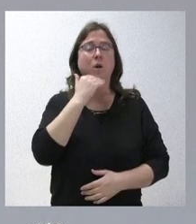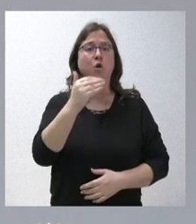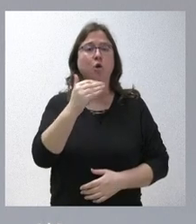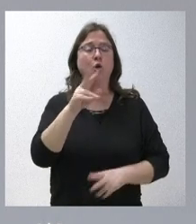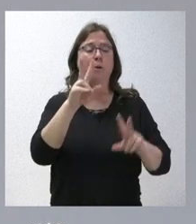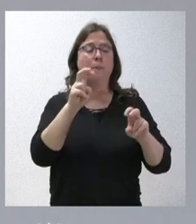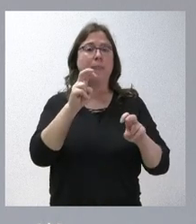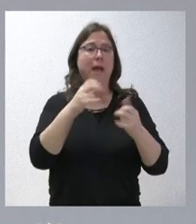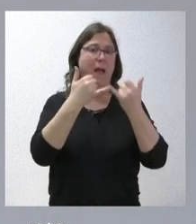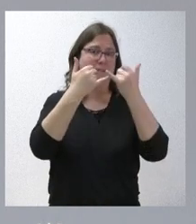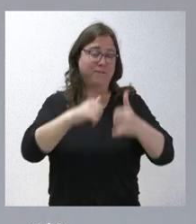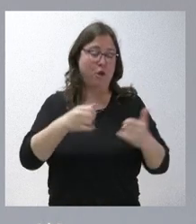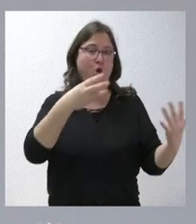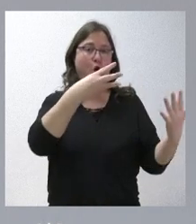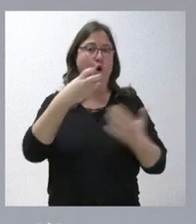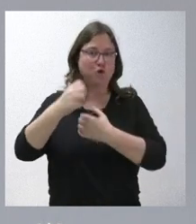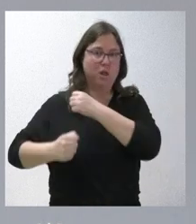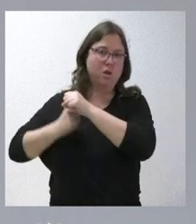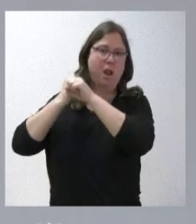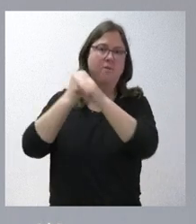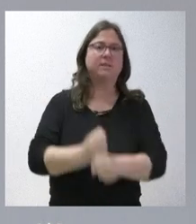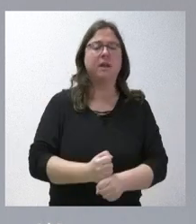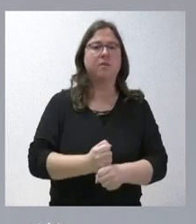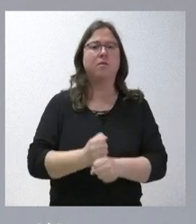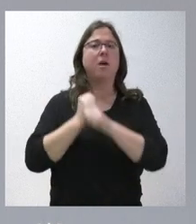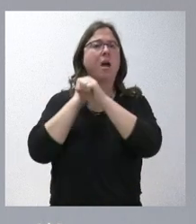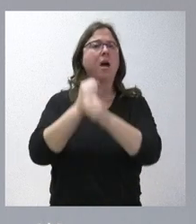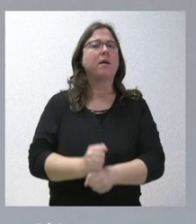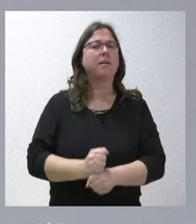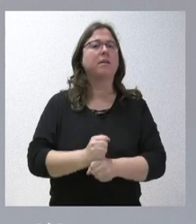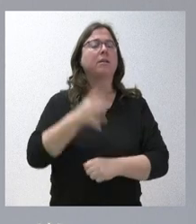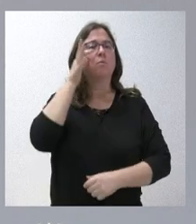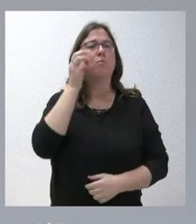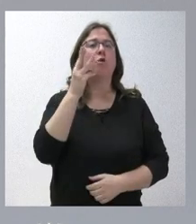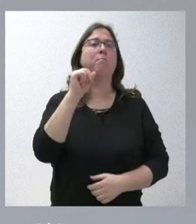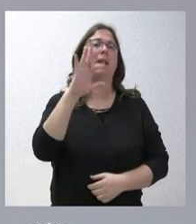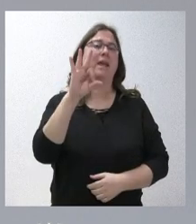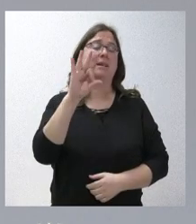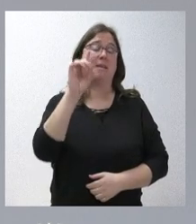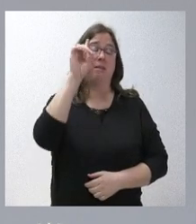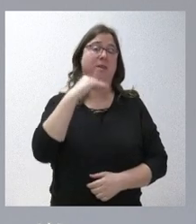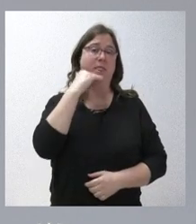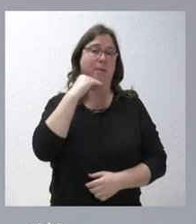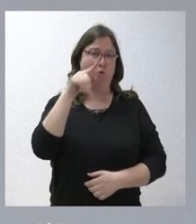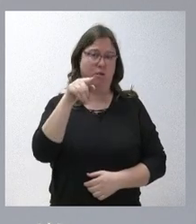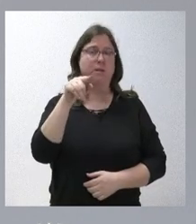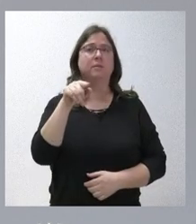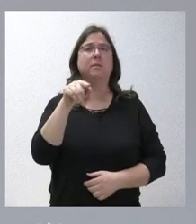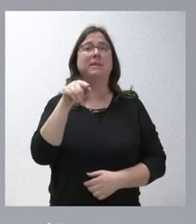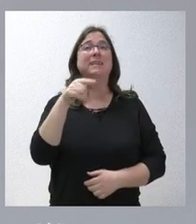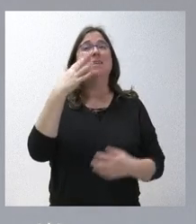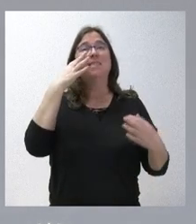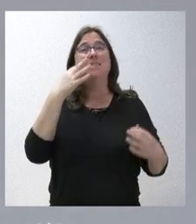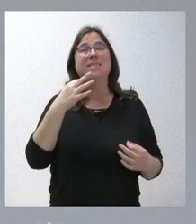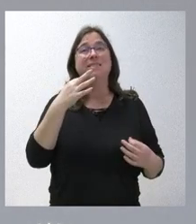la celebración de es 800 aniversario en la localidad de peleas de de arriba de Zamora eh tengo que